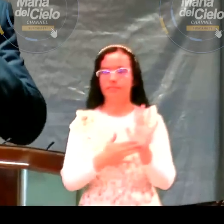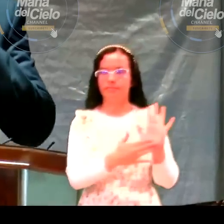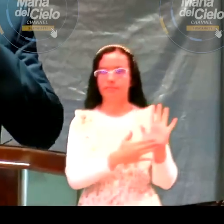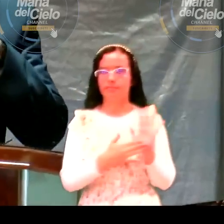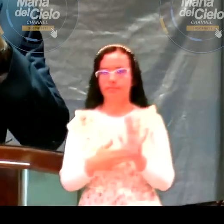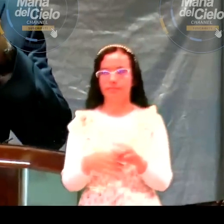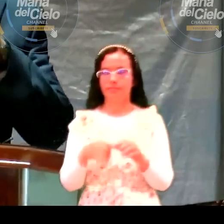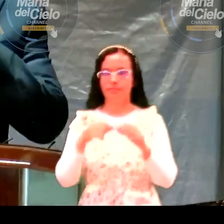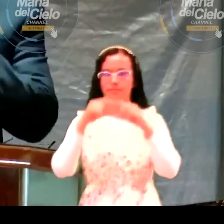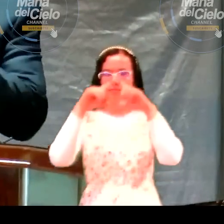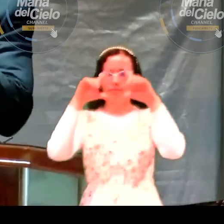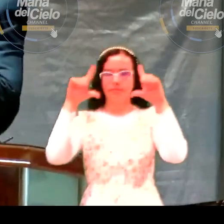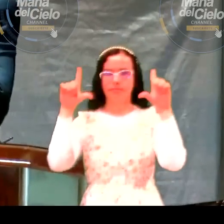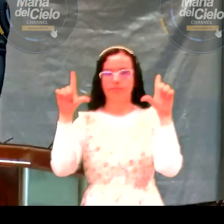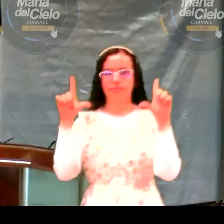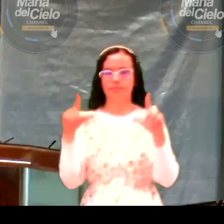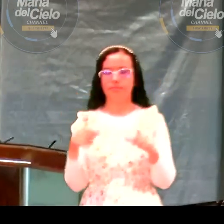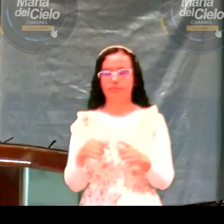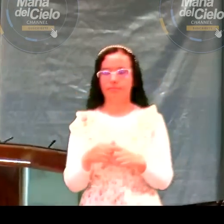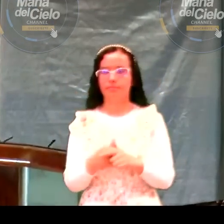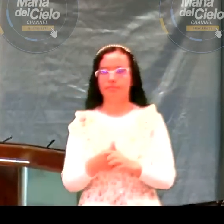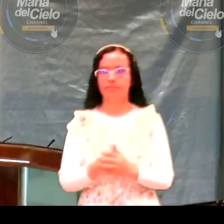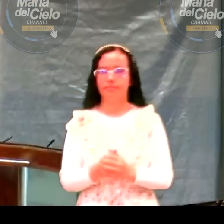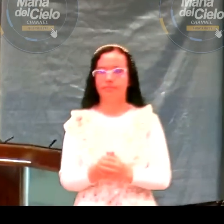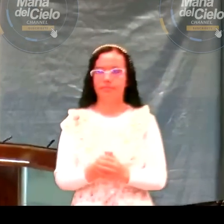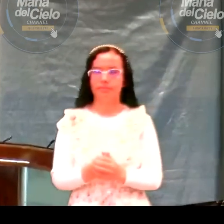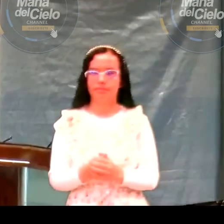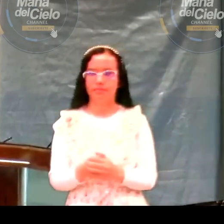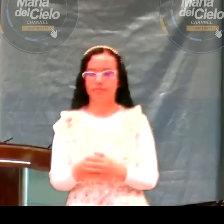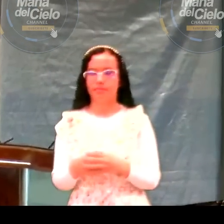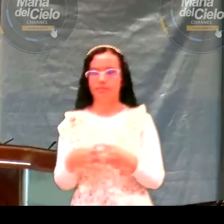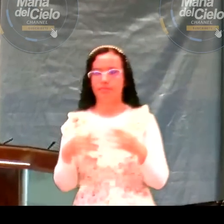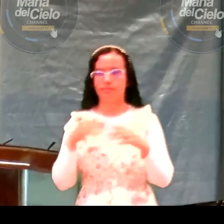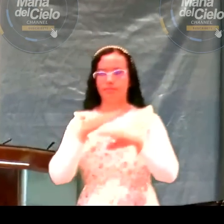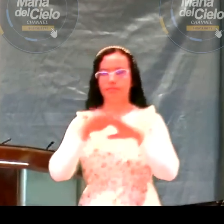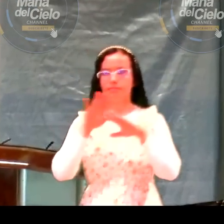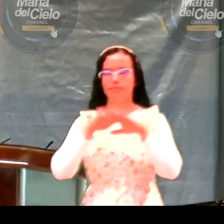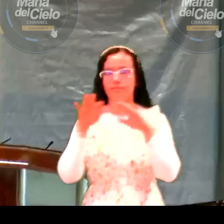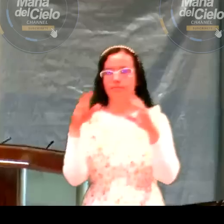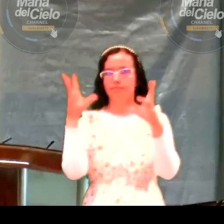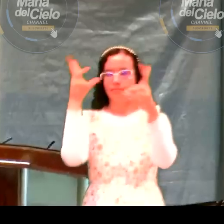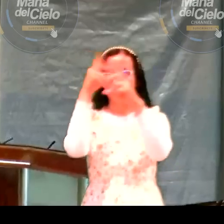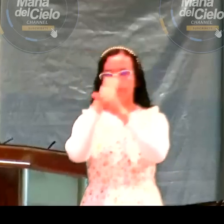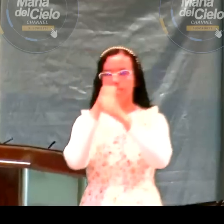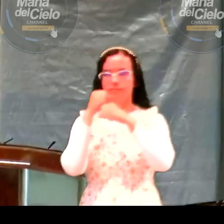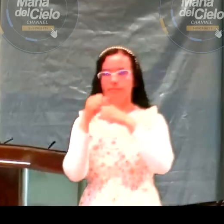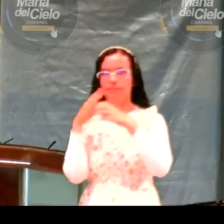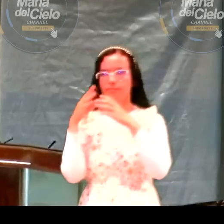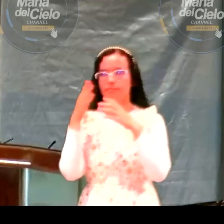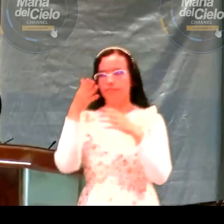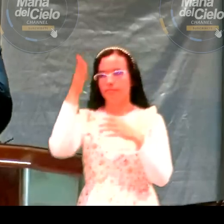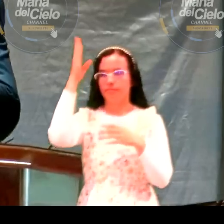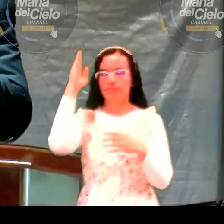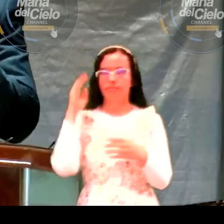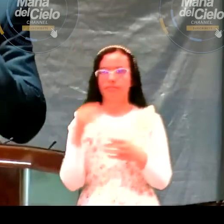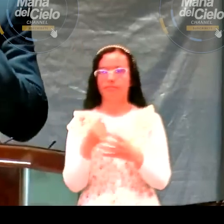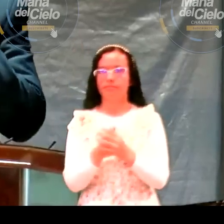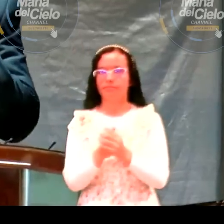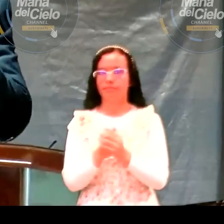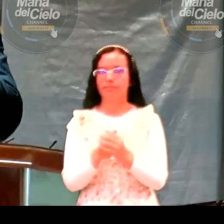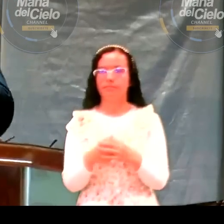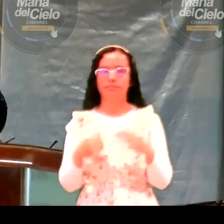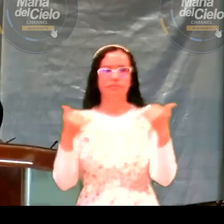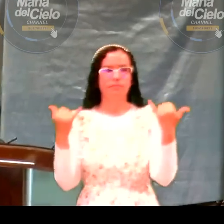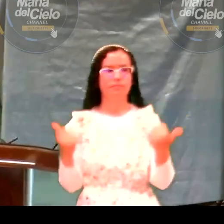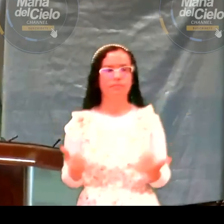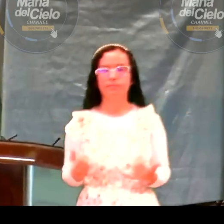estamos creyendo las cosas así, pero la invitación esta noche es que le creamos a Dios. Mire, estoy seguro que si le creemos a